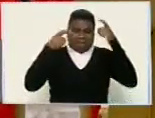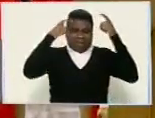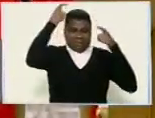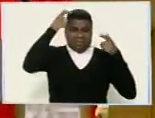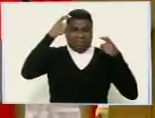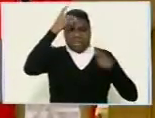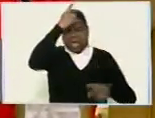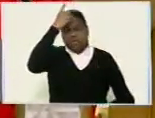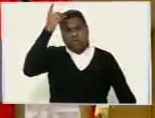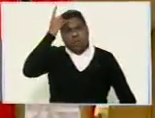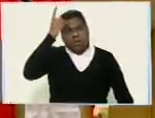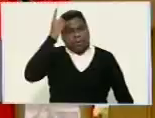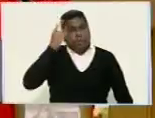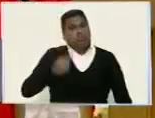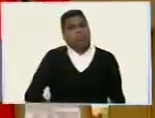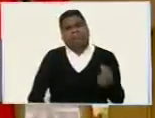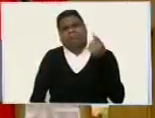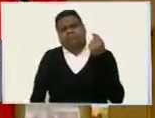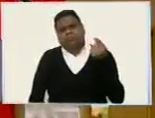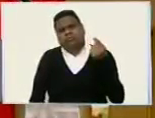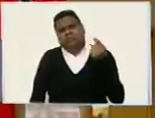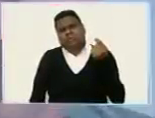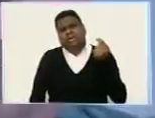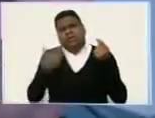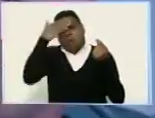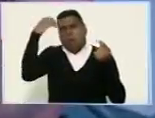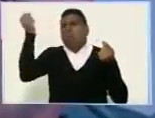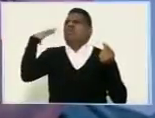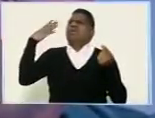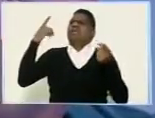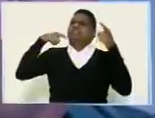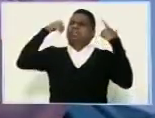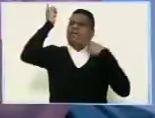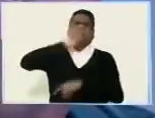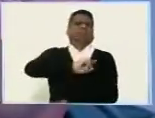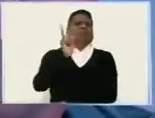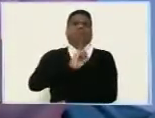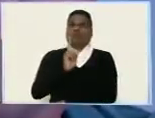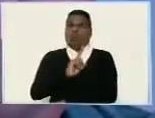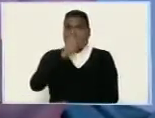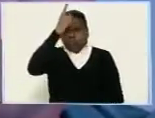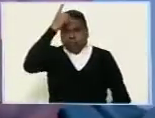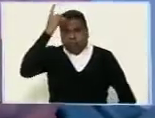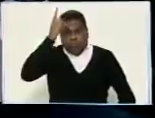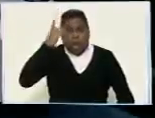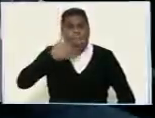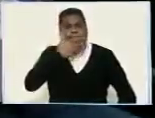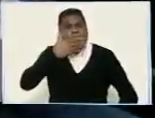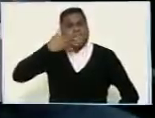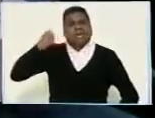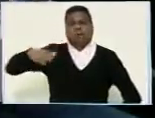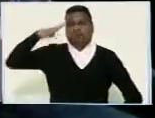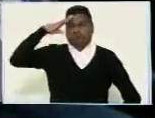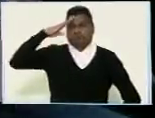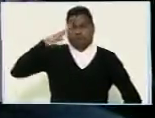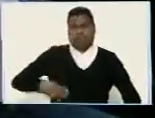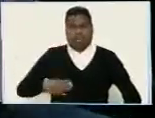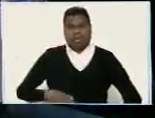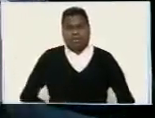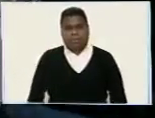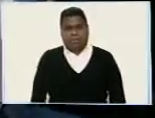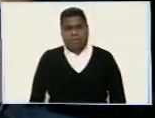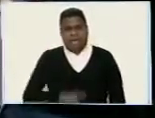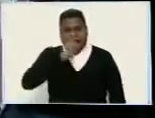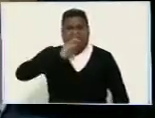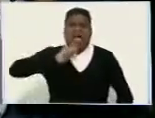Diosdado no ha permitido nunca que se olvide a Chávez. Es el mejor soldado.